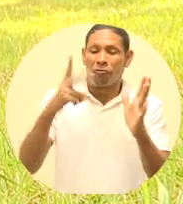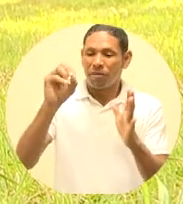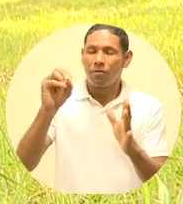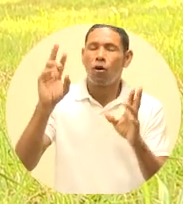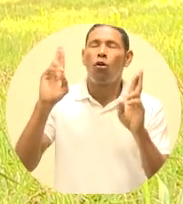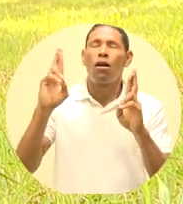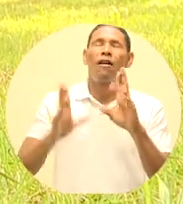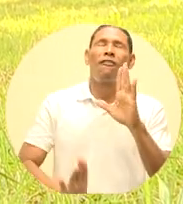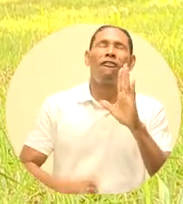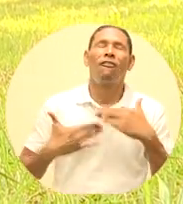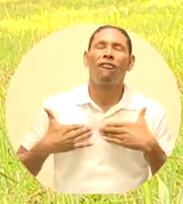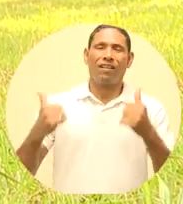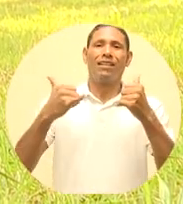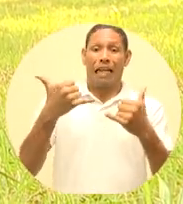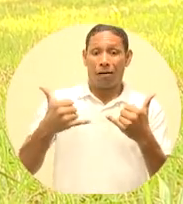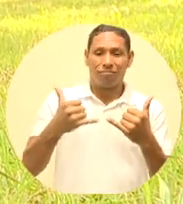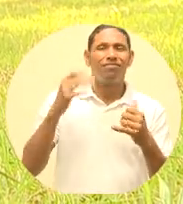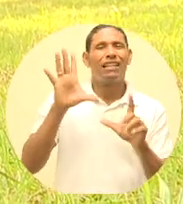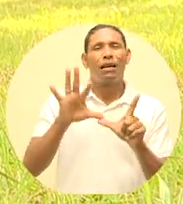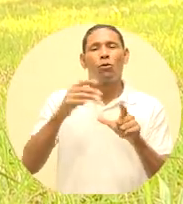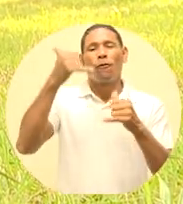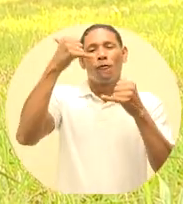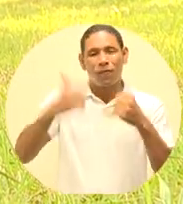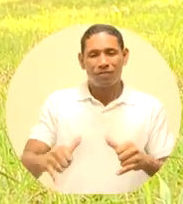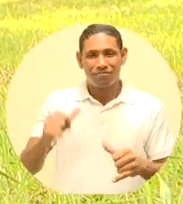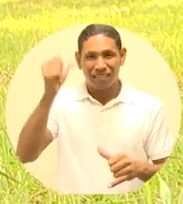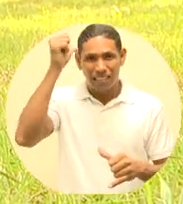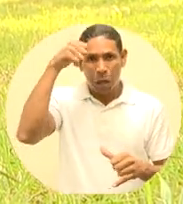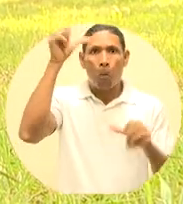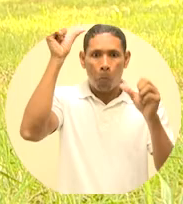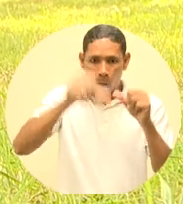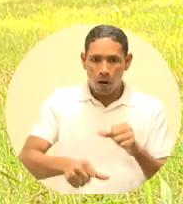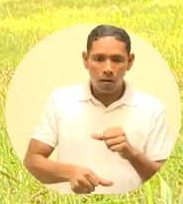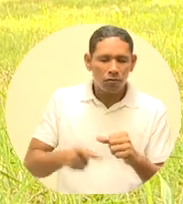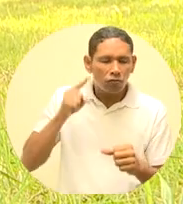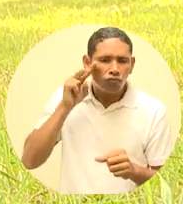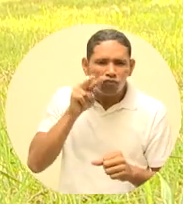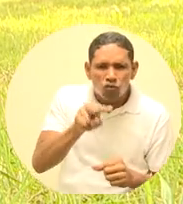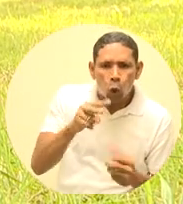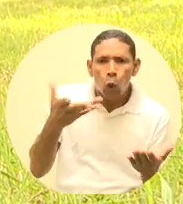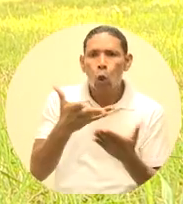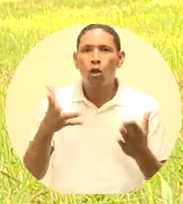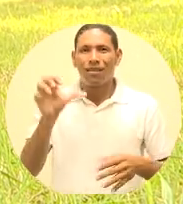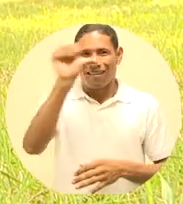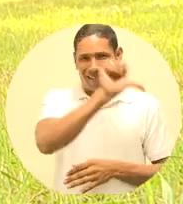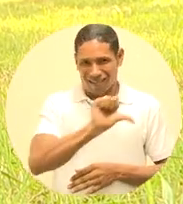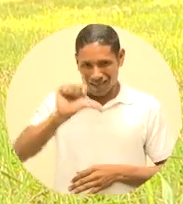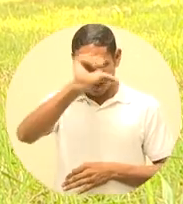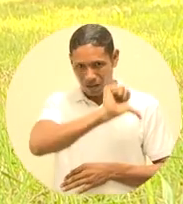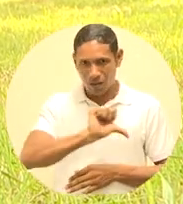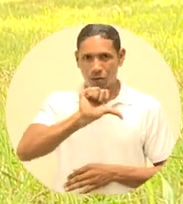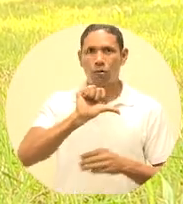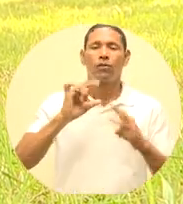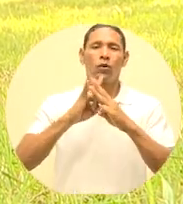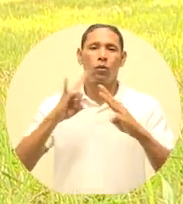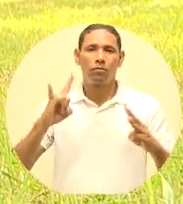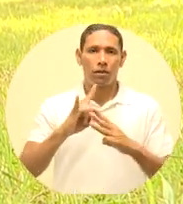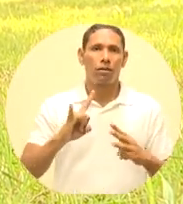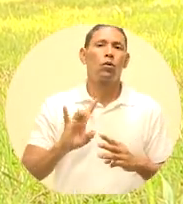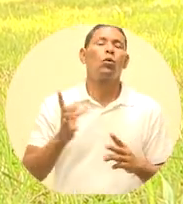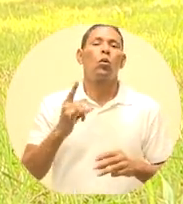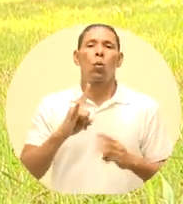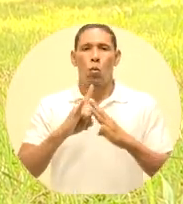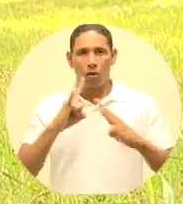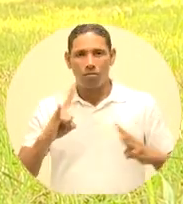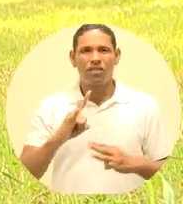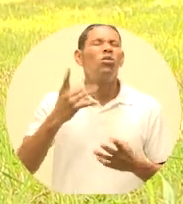Deseándoles un feliz y próspero 2020, hemos llegado al final del Campus TV. Recuerden seguirnos en nuestras redes institucionales,